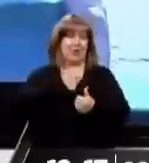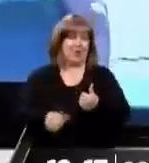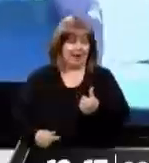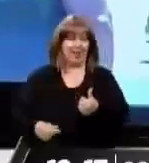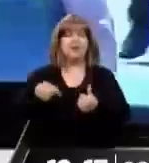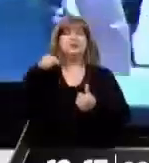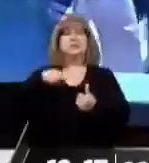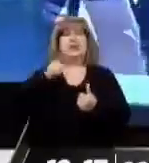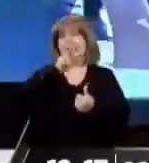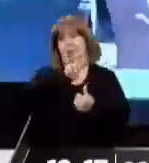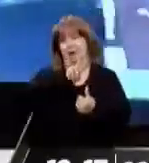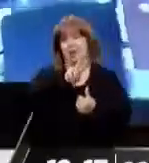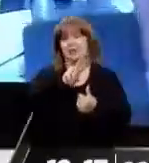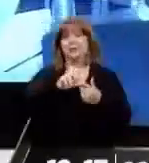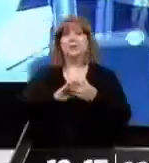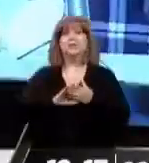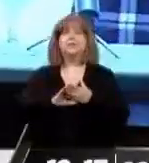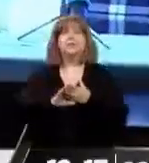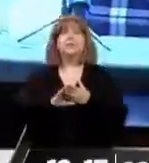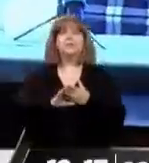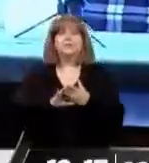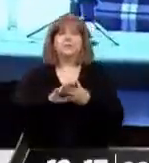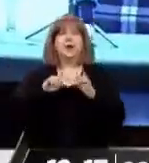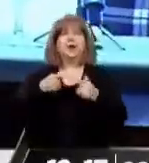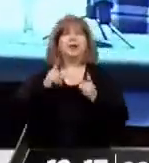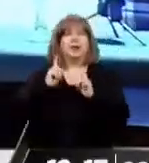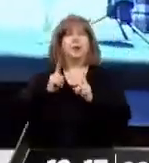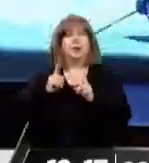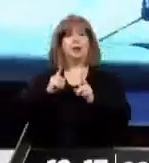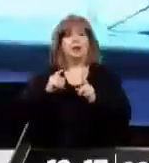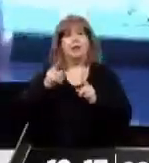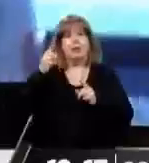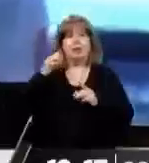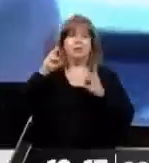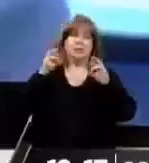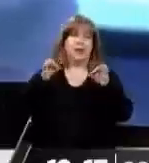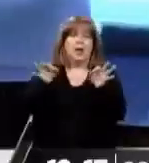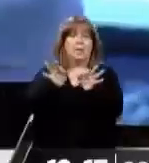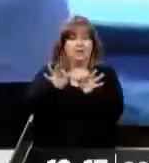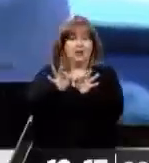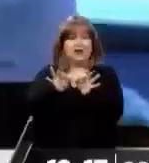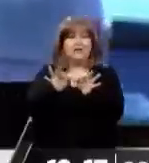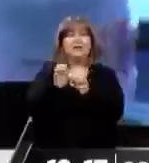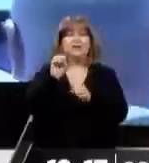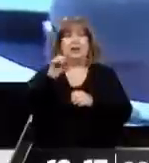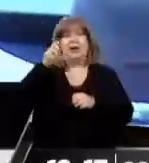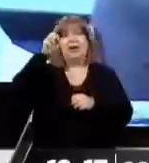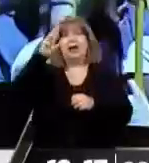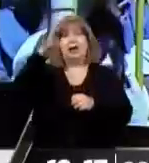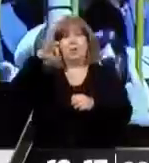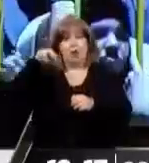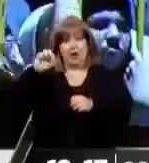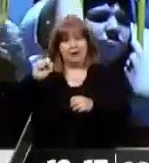Candidato a gobernador, exactamente. Exacto. El titular del INB. El titular del INB. Uh-huh. Y el titular del asunto Malvinas, uh-huh. de la Cancillería, que es Guillermo Carmona, del